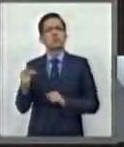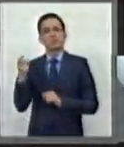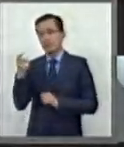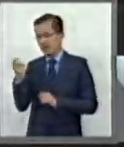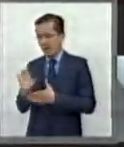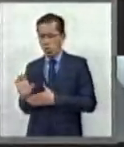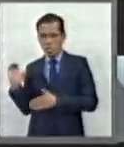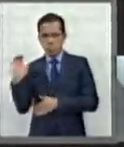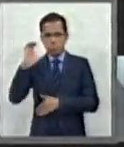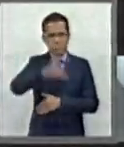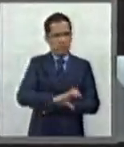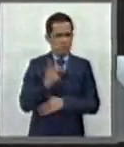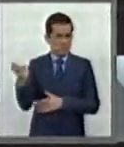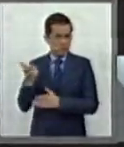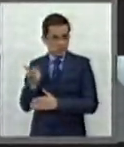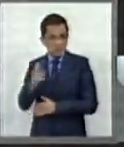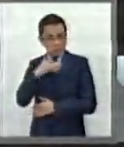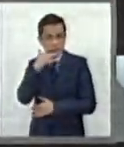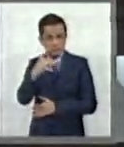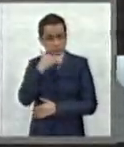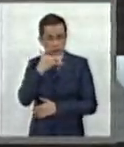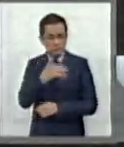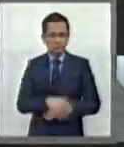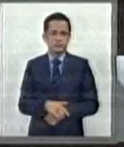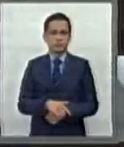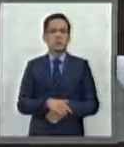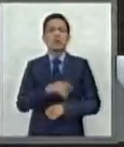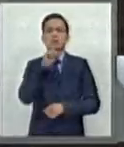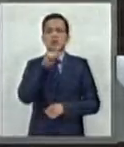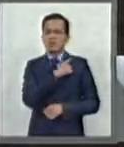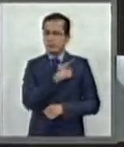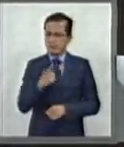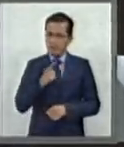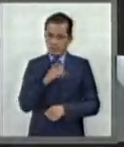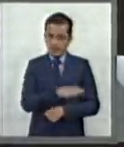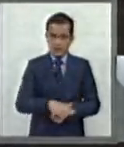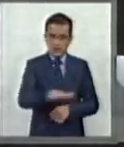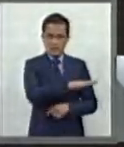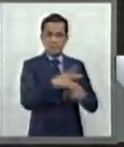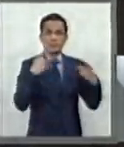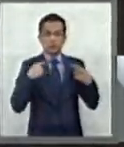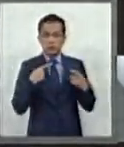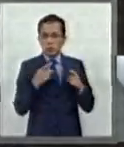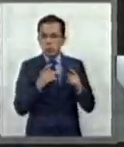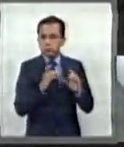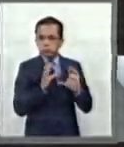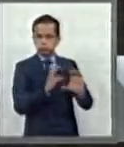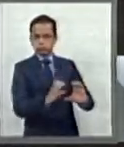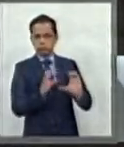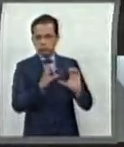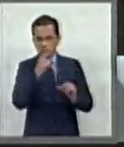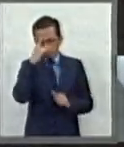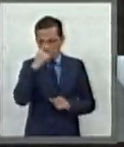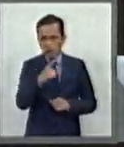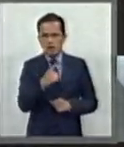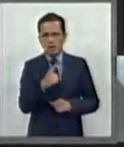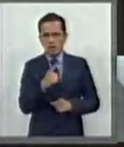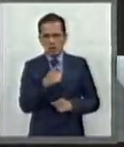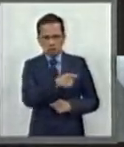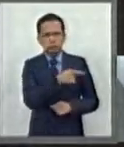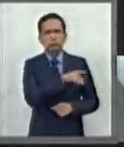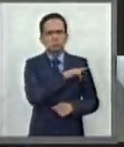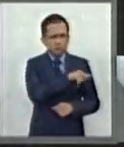mismos. De igual manera, se debe brindar seguridad a la ciudadanía para que acuda a las urnas con